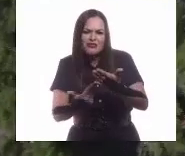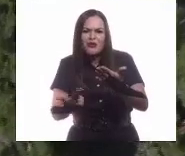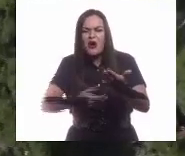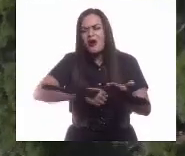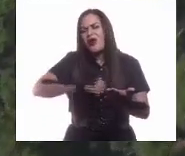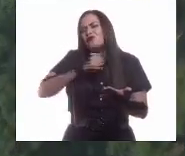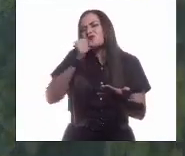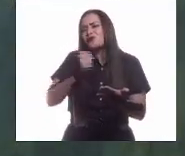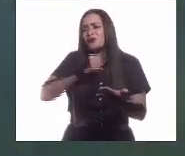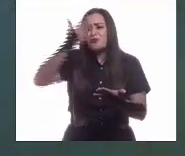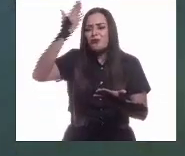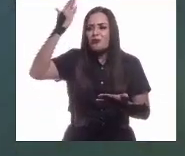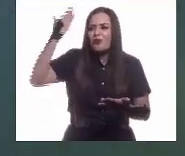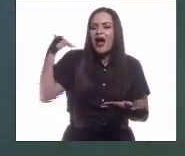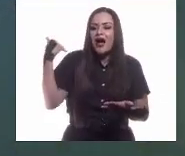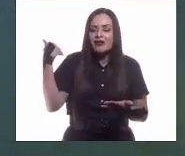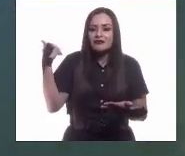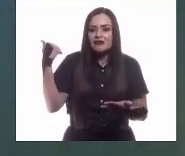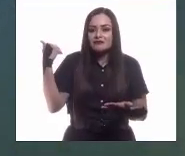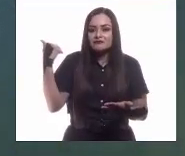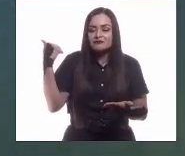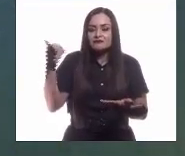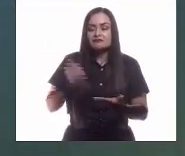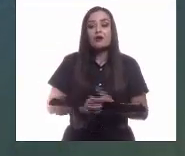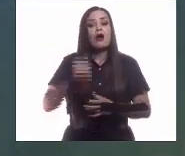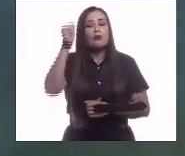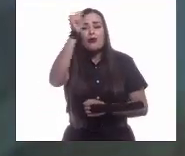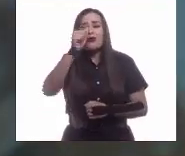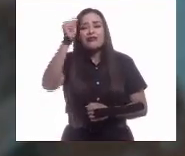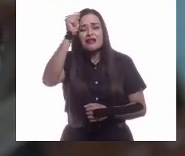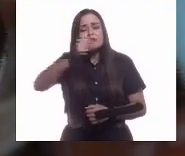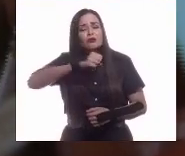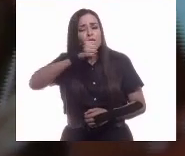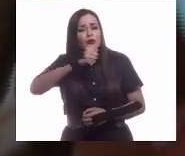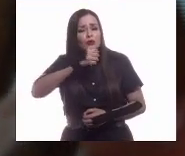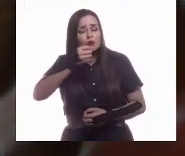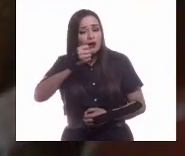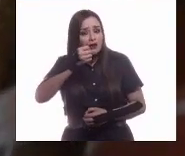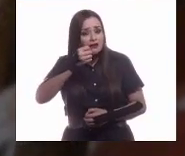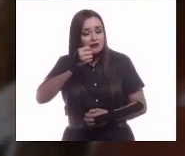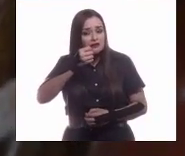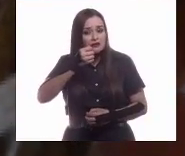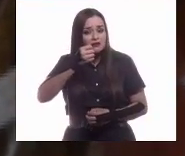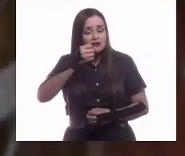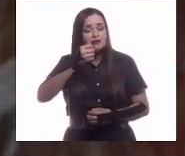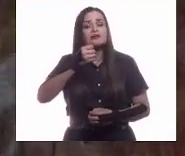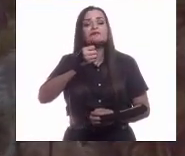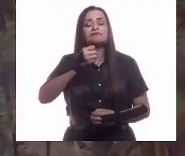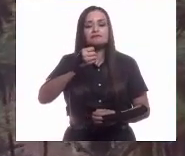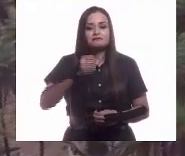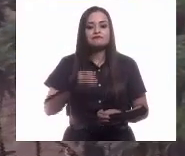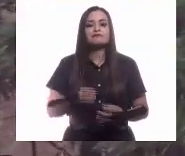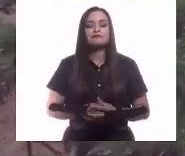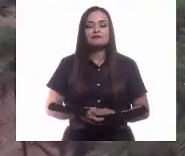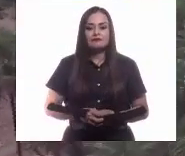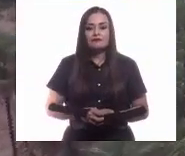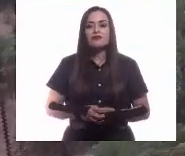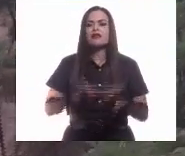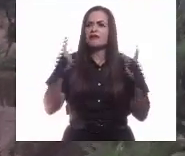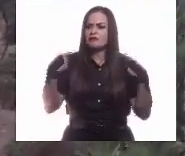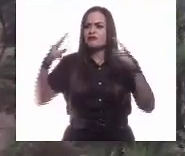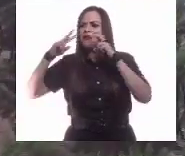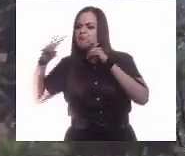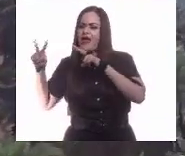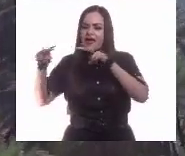por Cortés, evangelizada por los jesuitas, colonizada por extranjeros multinacionales que